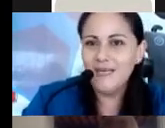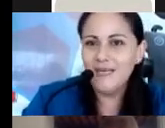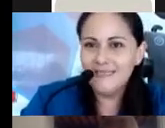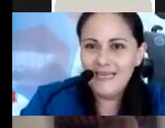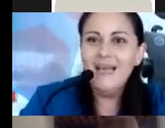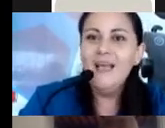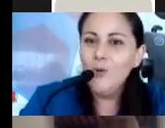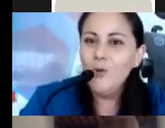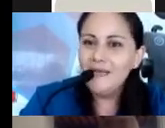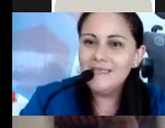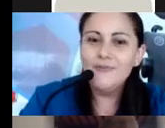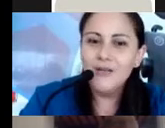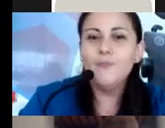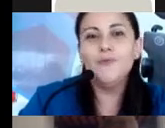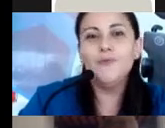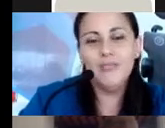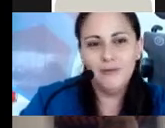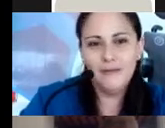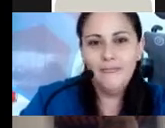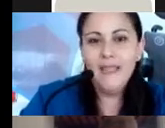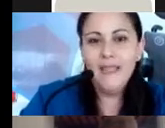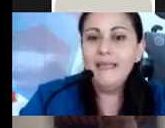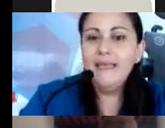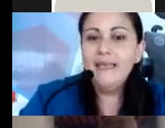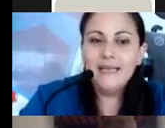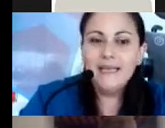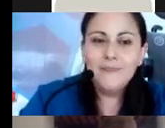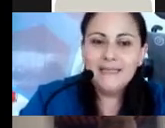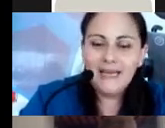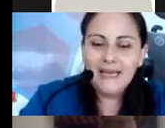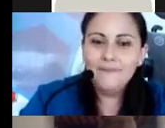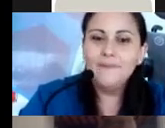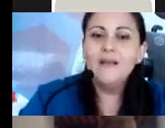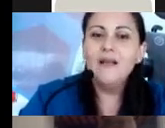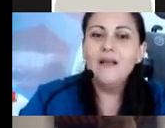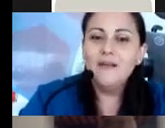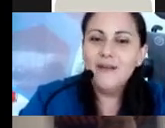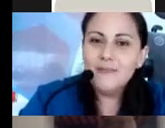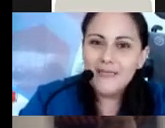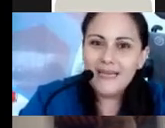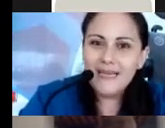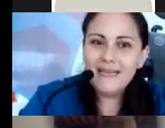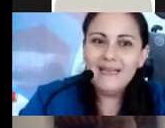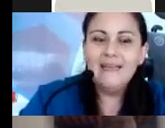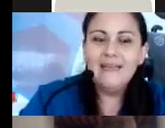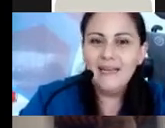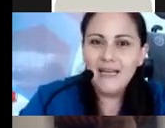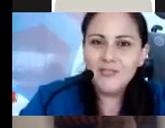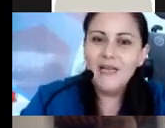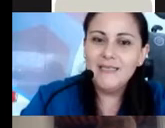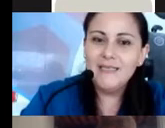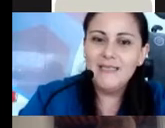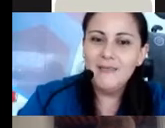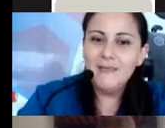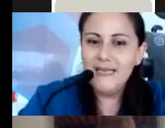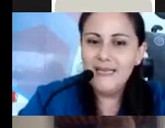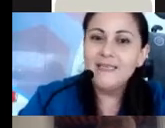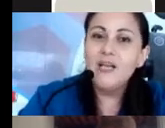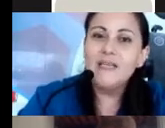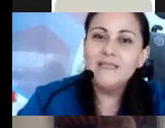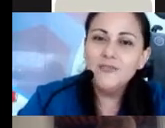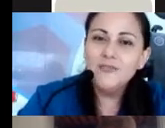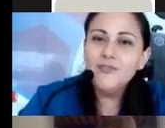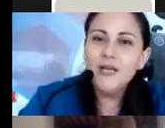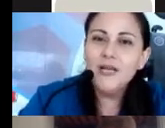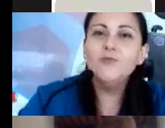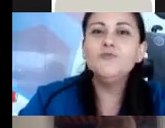piso, o sea, que sea lo más recto posible. Y aquí es vital respetar, en el caso de las asimetrías, que